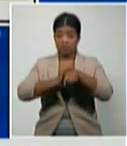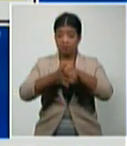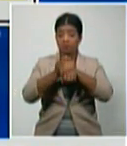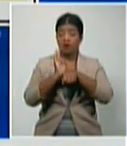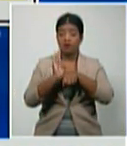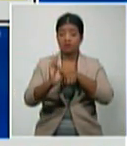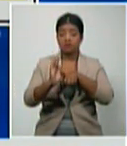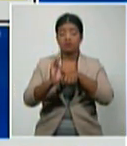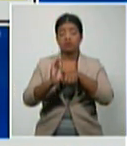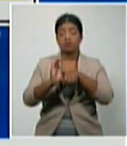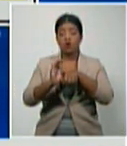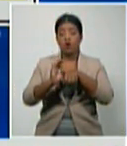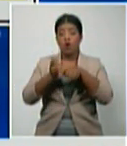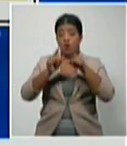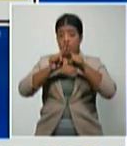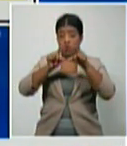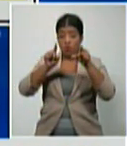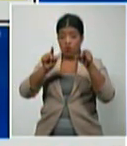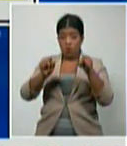de